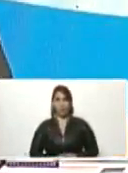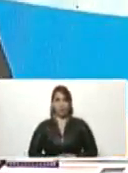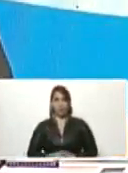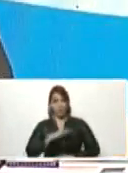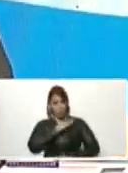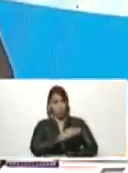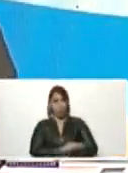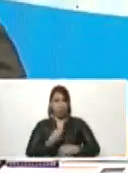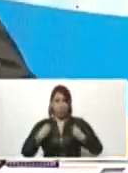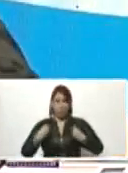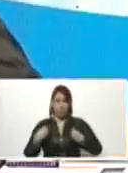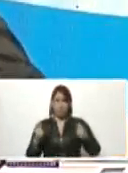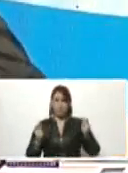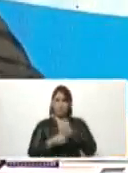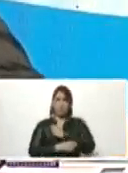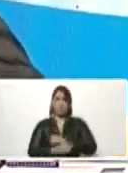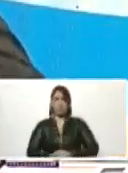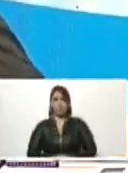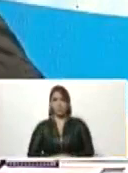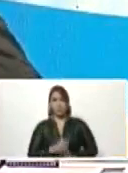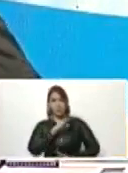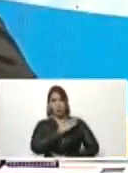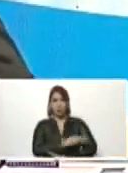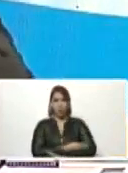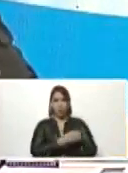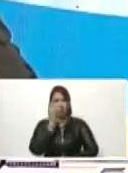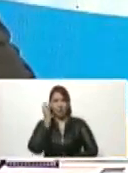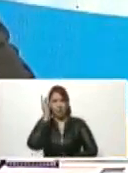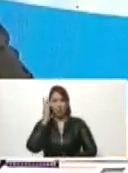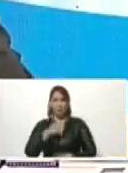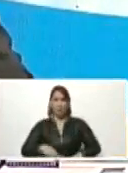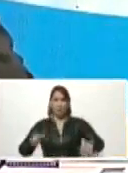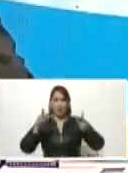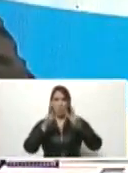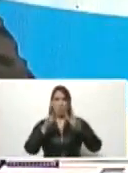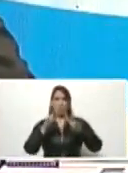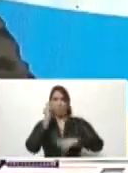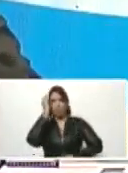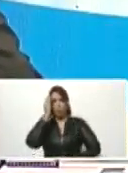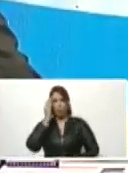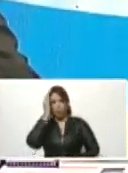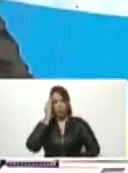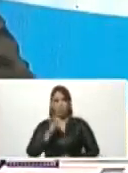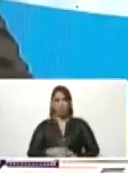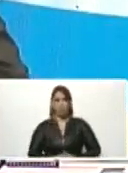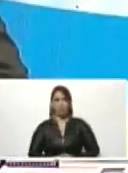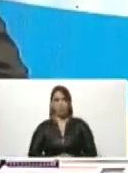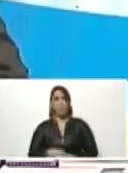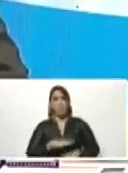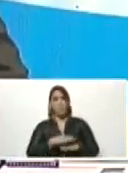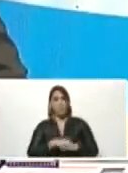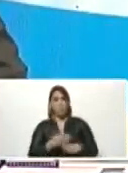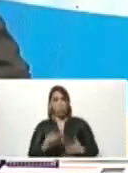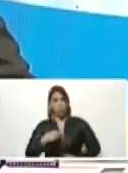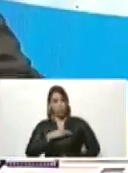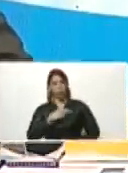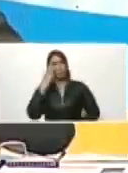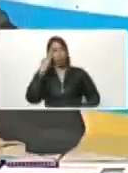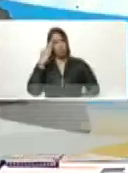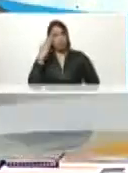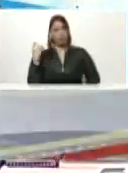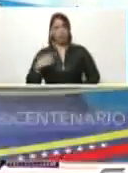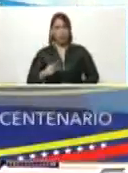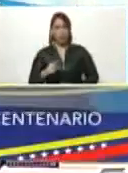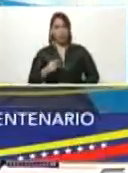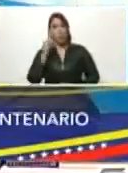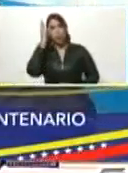viva, fuerza transformadora, fuerza creadora de valores, de conciencia. Porque si algo hoy tenemos es la conciencia